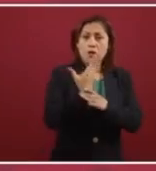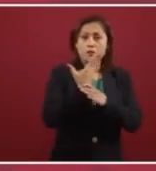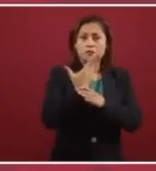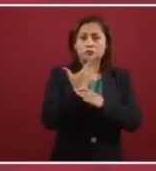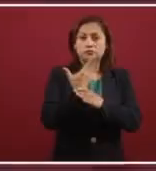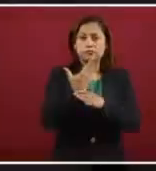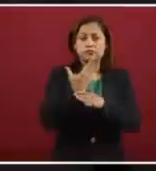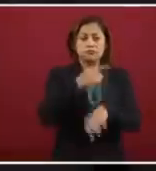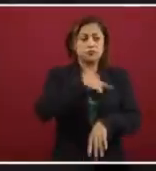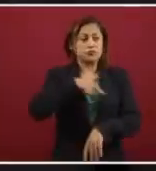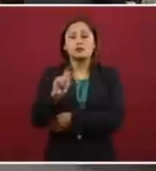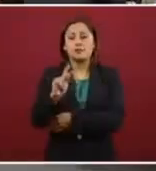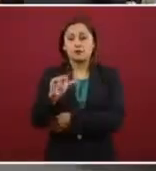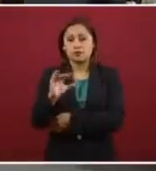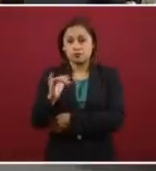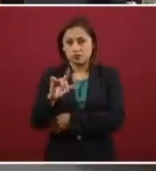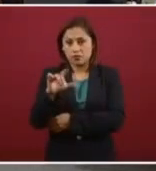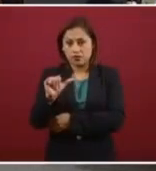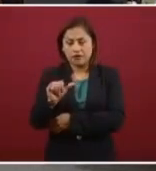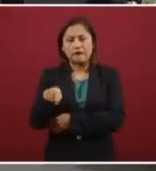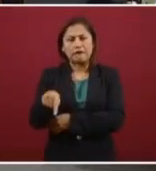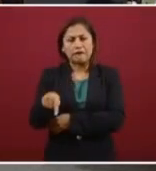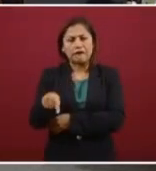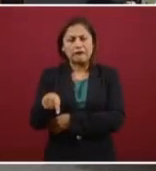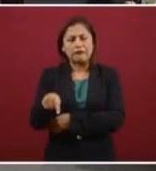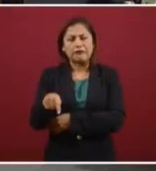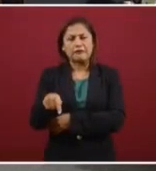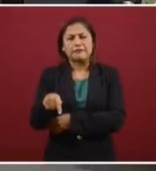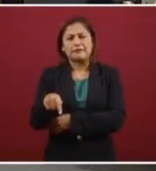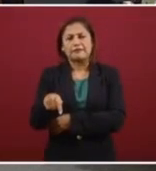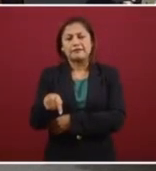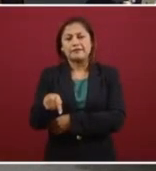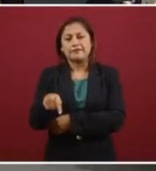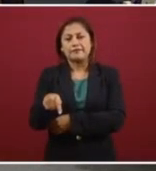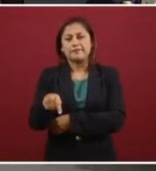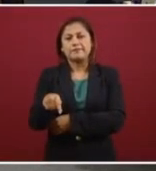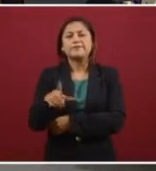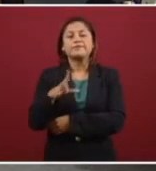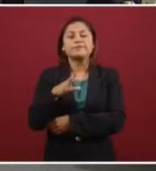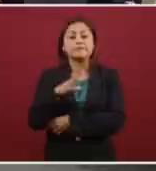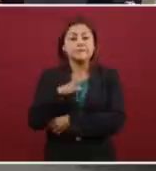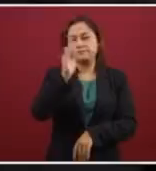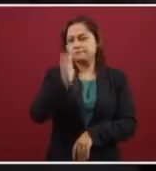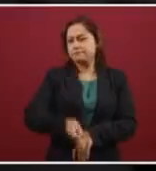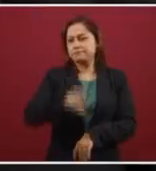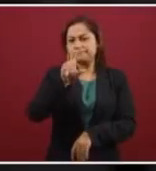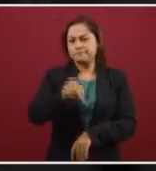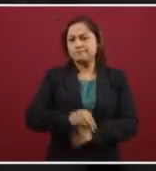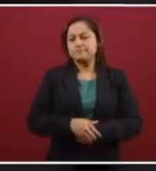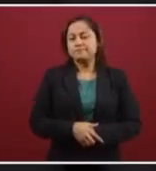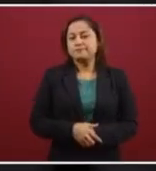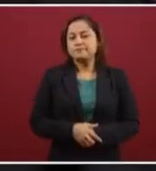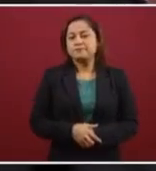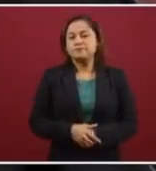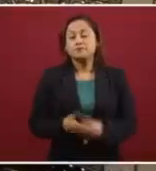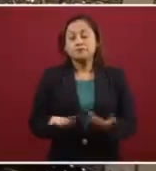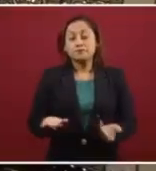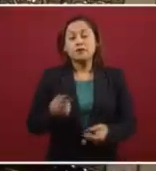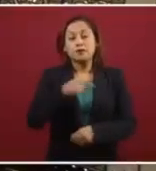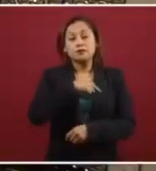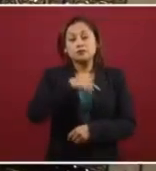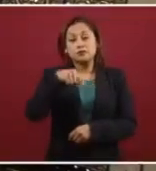esa mentalidad insistió en que su gobierno tiene una concepción distinta que es un nuevo paradigma nosotros